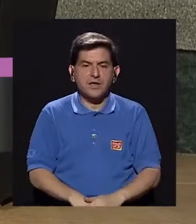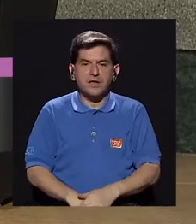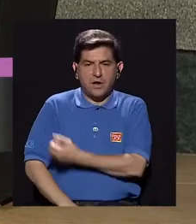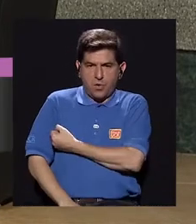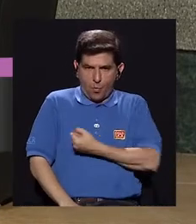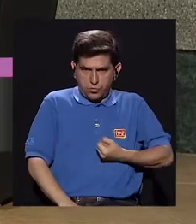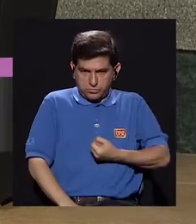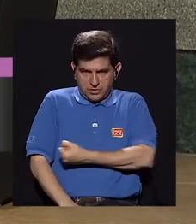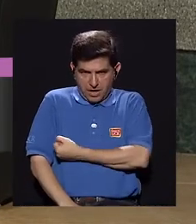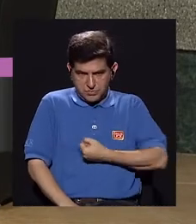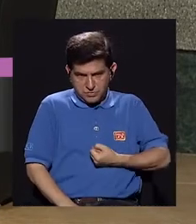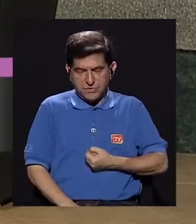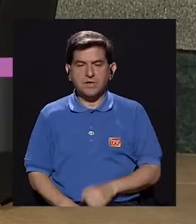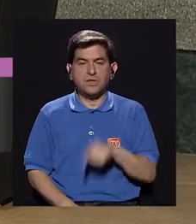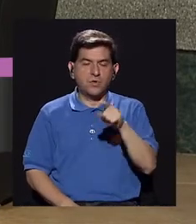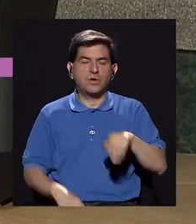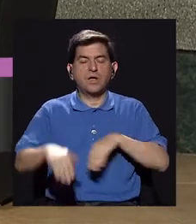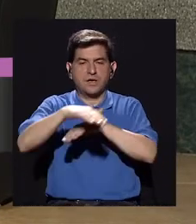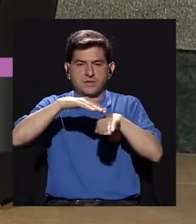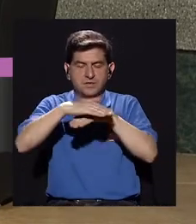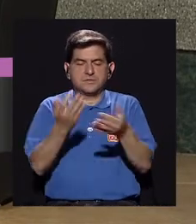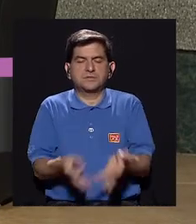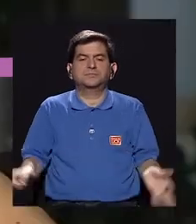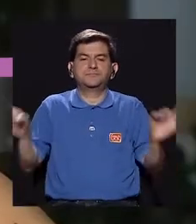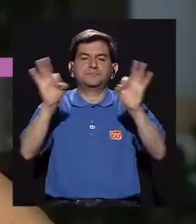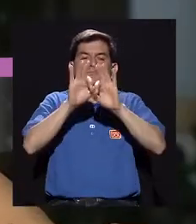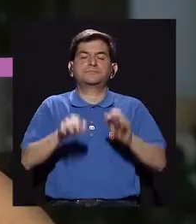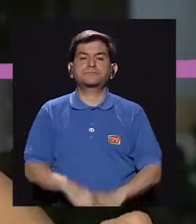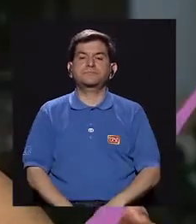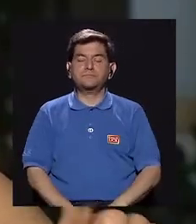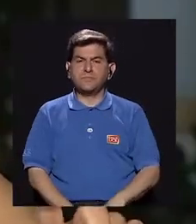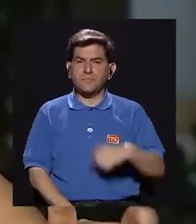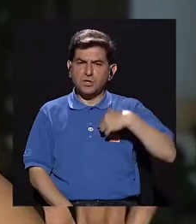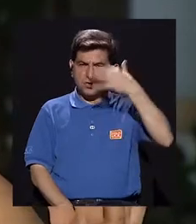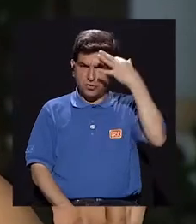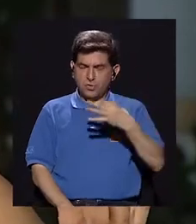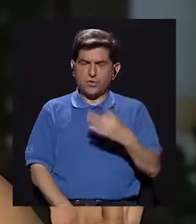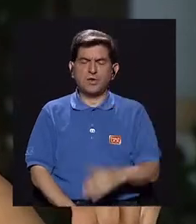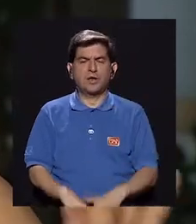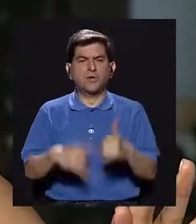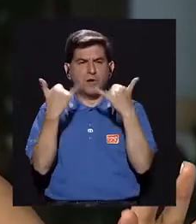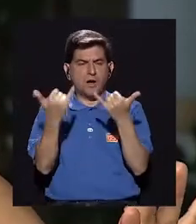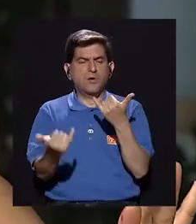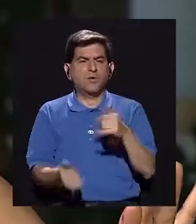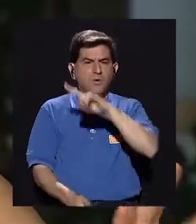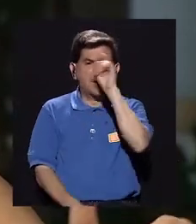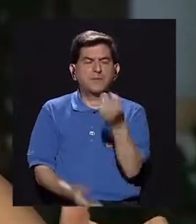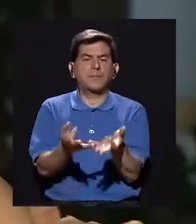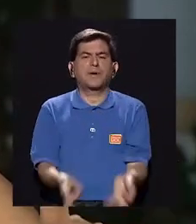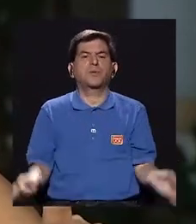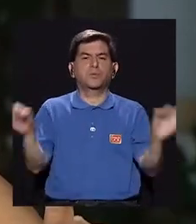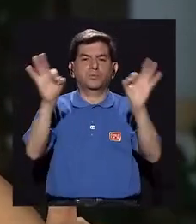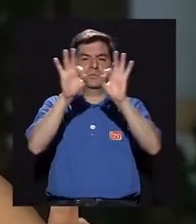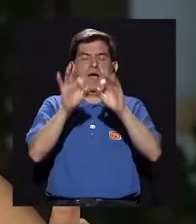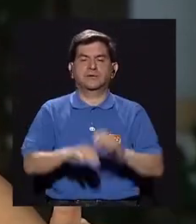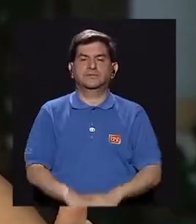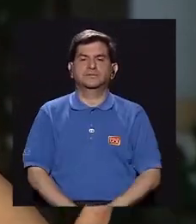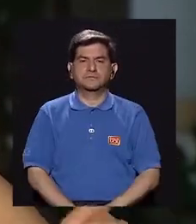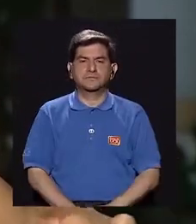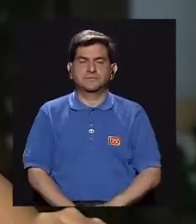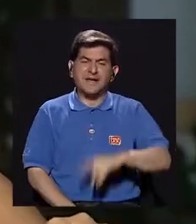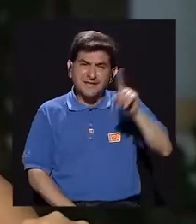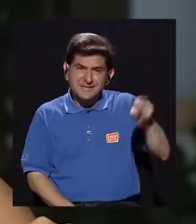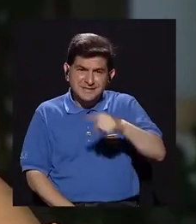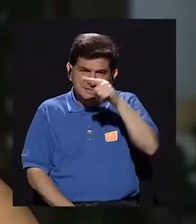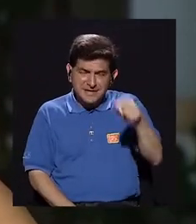laboratorios y el ultrasonido de abdomen, sería lo básico. Doctora, yo creo que esta es una pregunta muy importante.